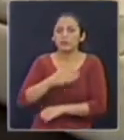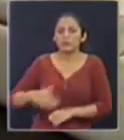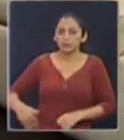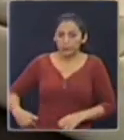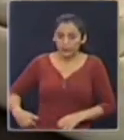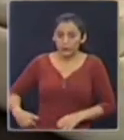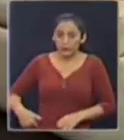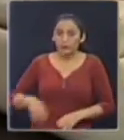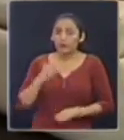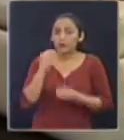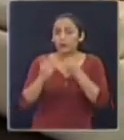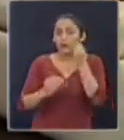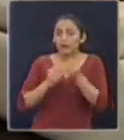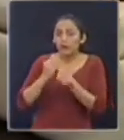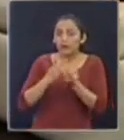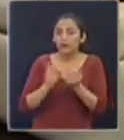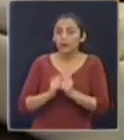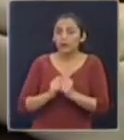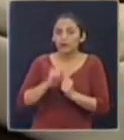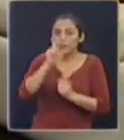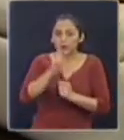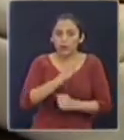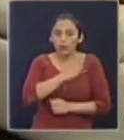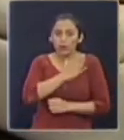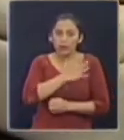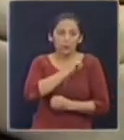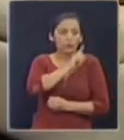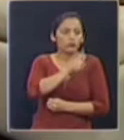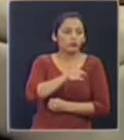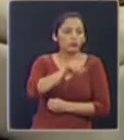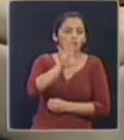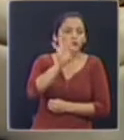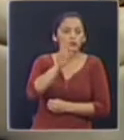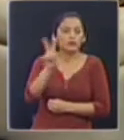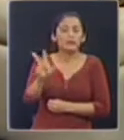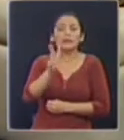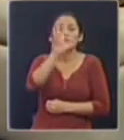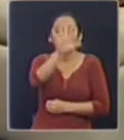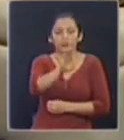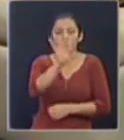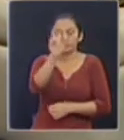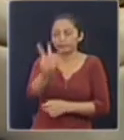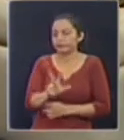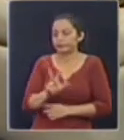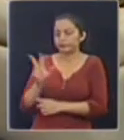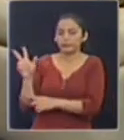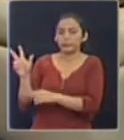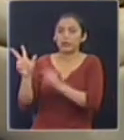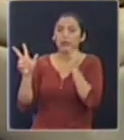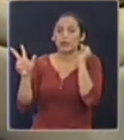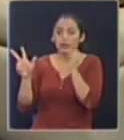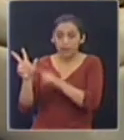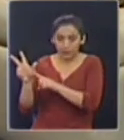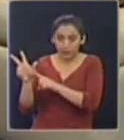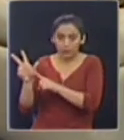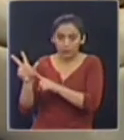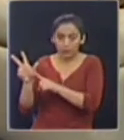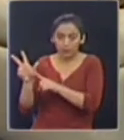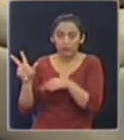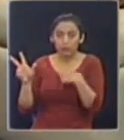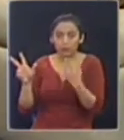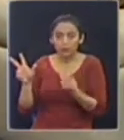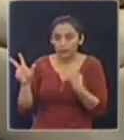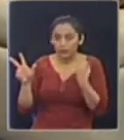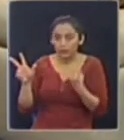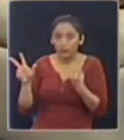terna de las personas que él considera que podrían acompañarle en esas funciones, y esa terna es sometida